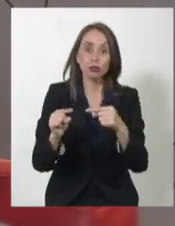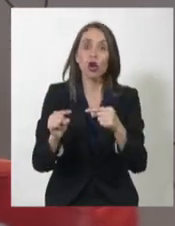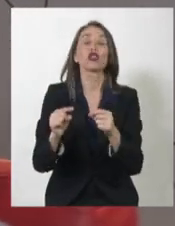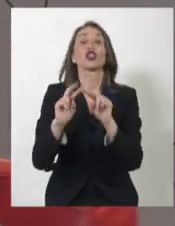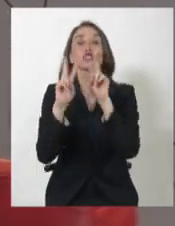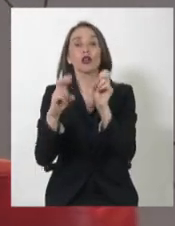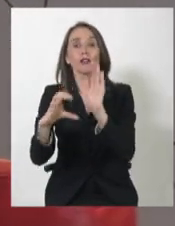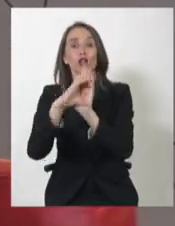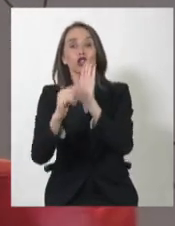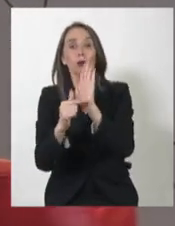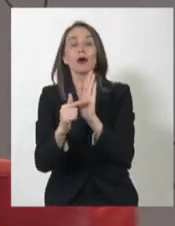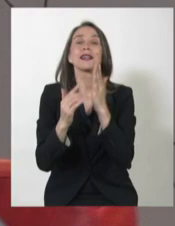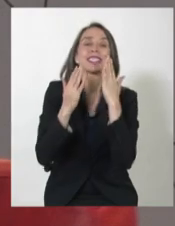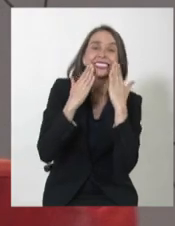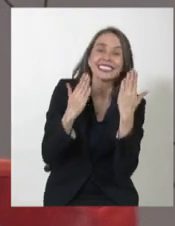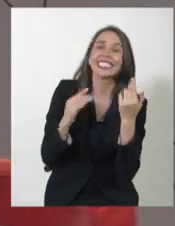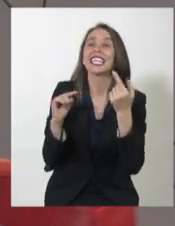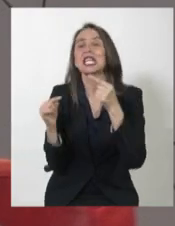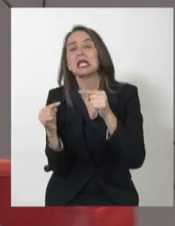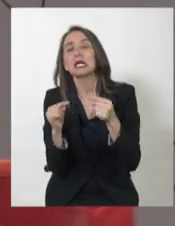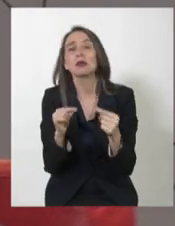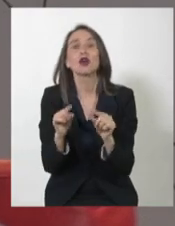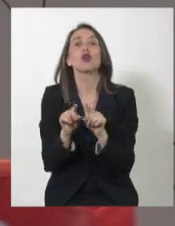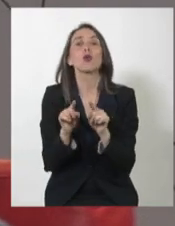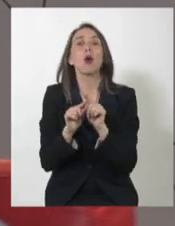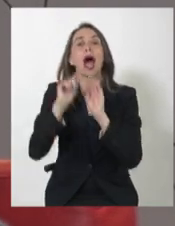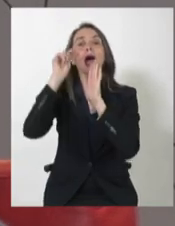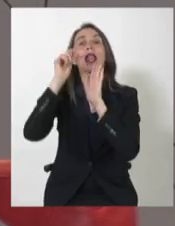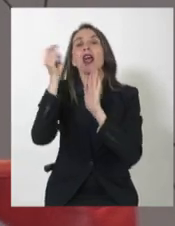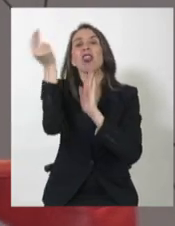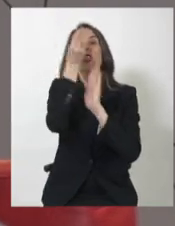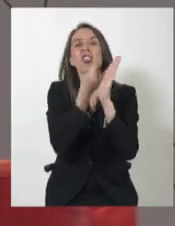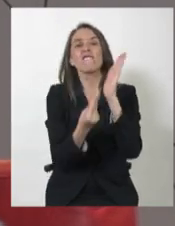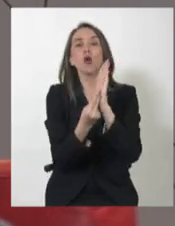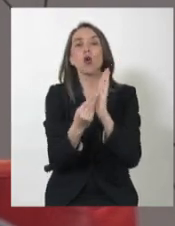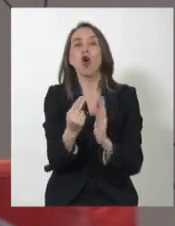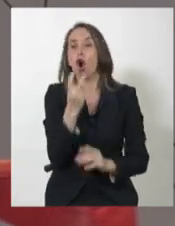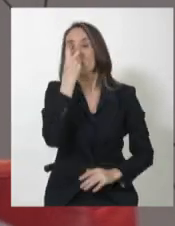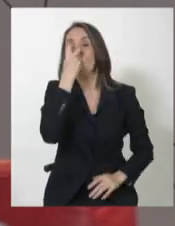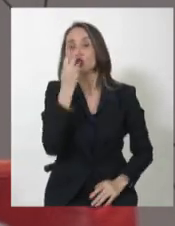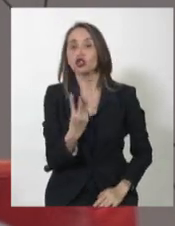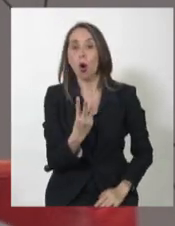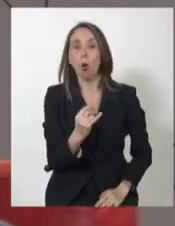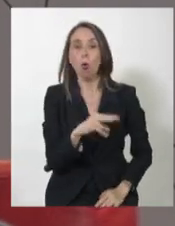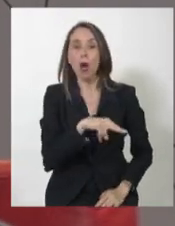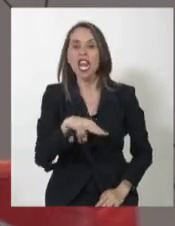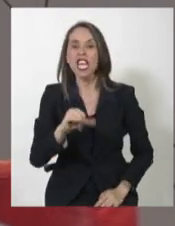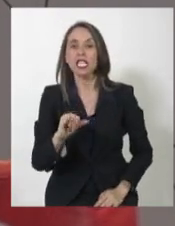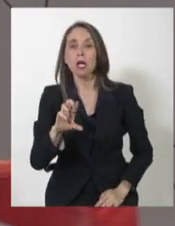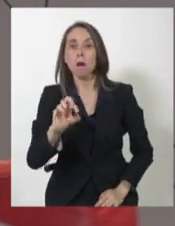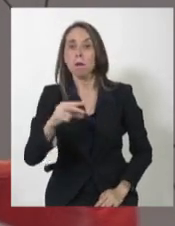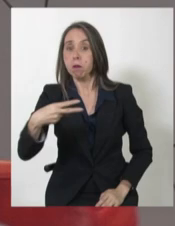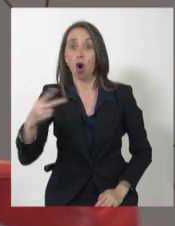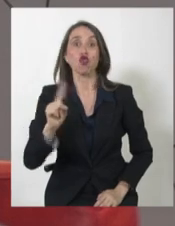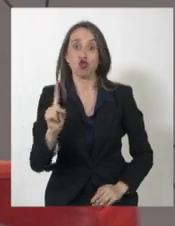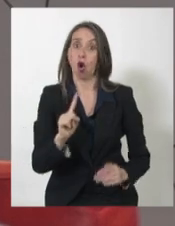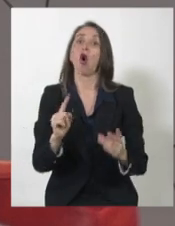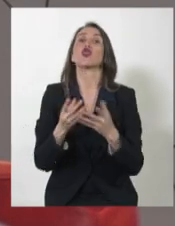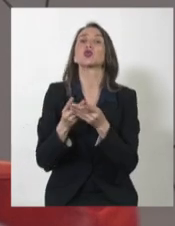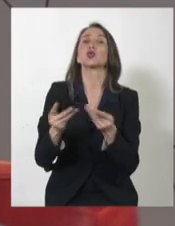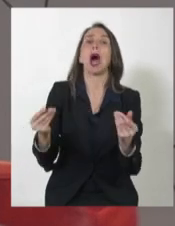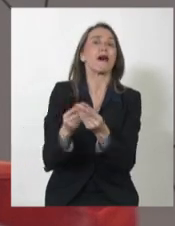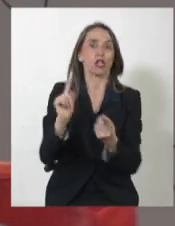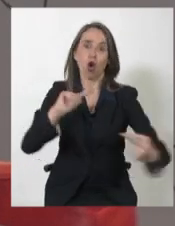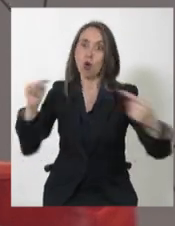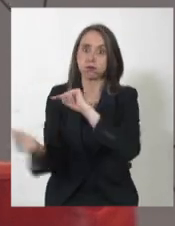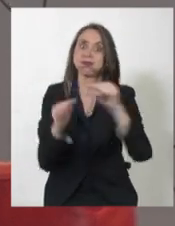no es una discusión cálida con Winnie the Pooh. Es una discusión dura. ¿Bien? ¿Por qué? Porque no hay acuerdos. ¿Pero